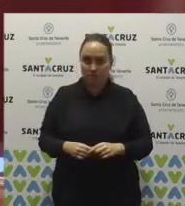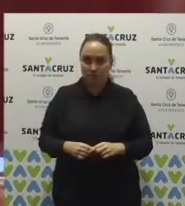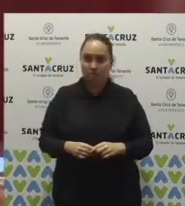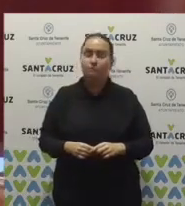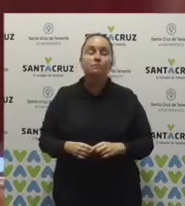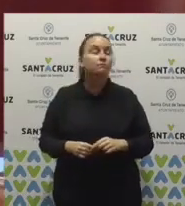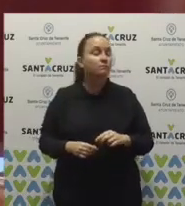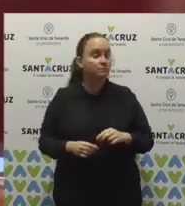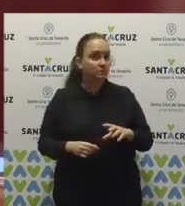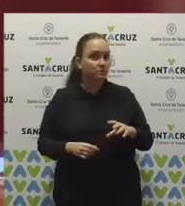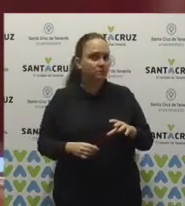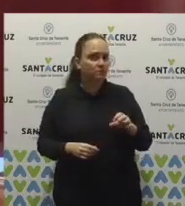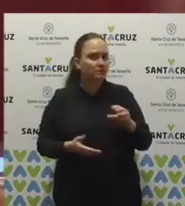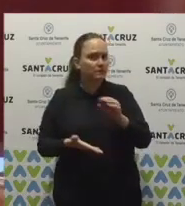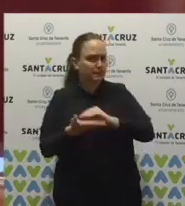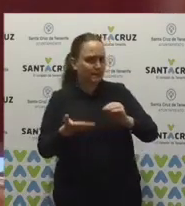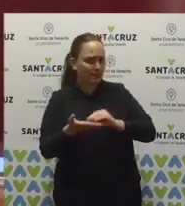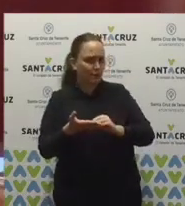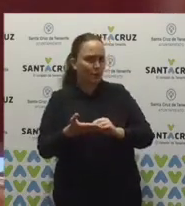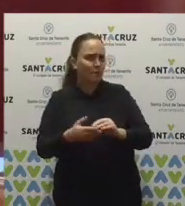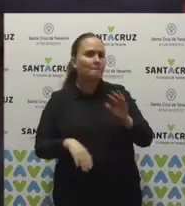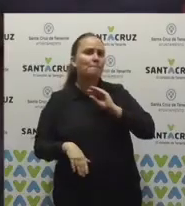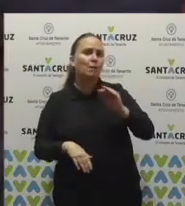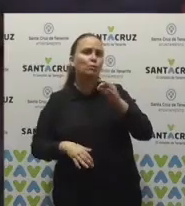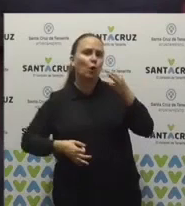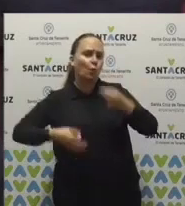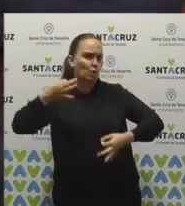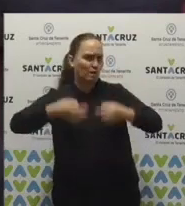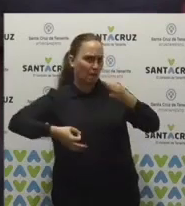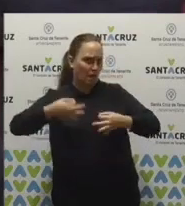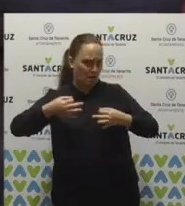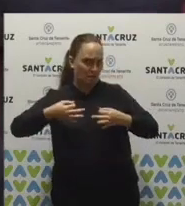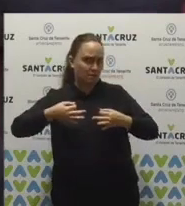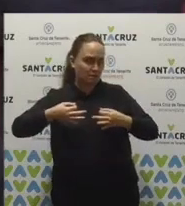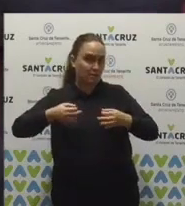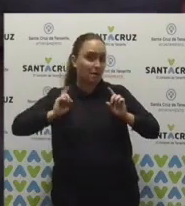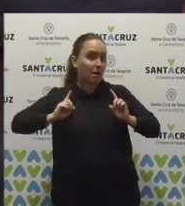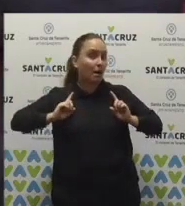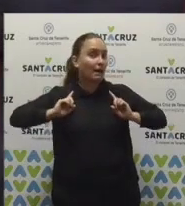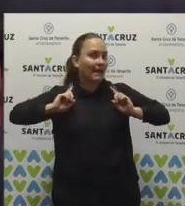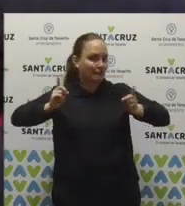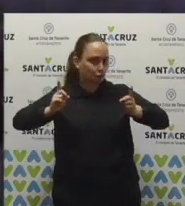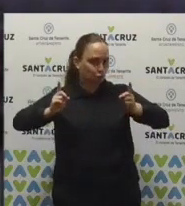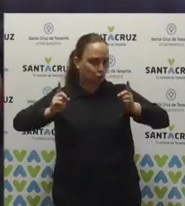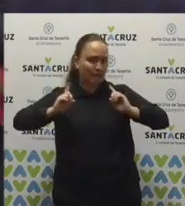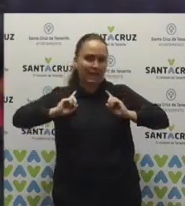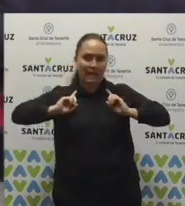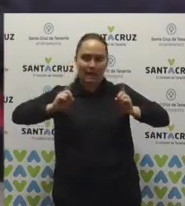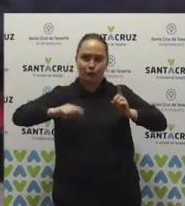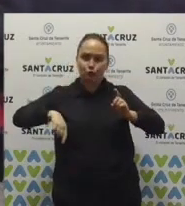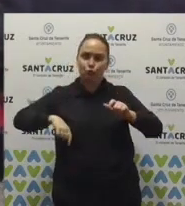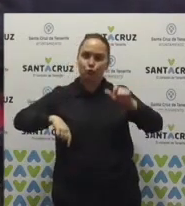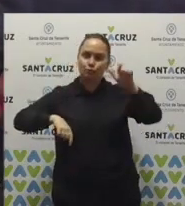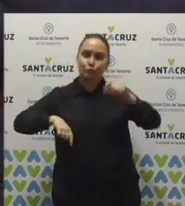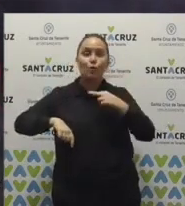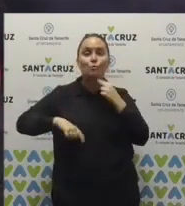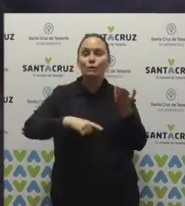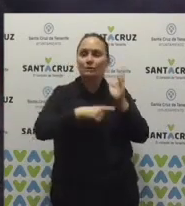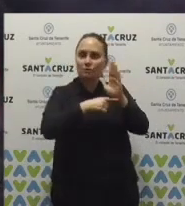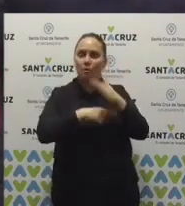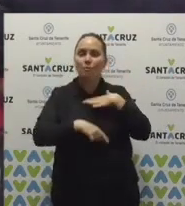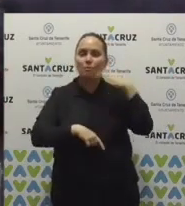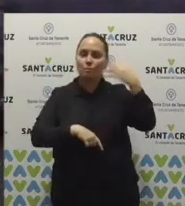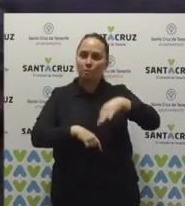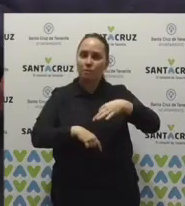el secretario preguntas jurídicas en el caso de que los portavoces pueden fijar aquí la posición